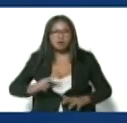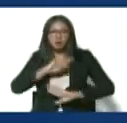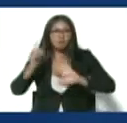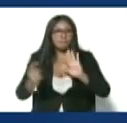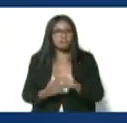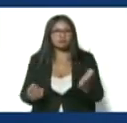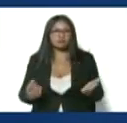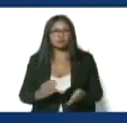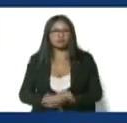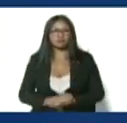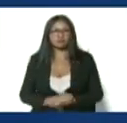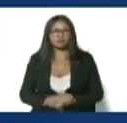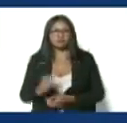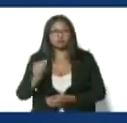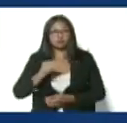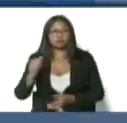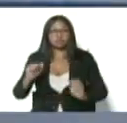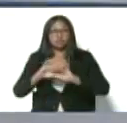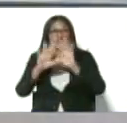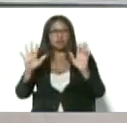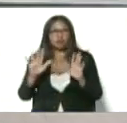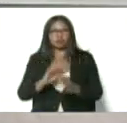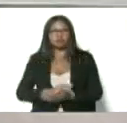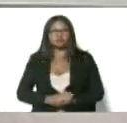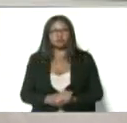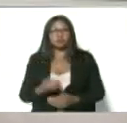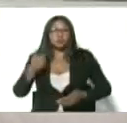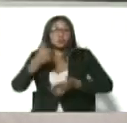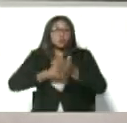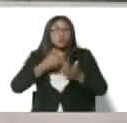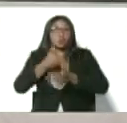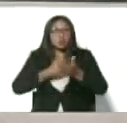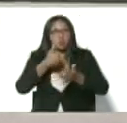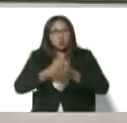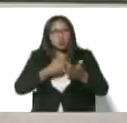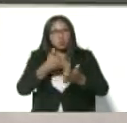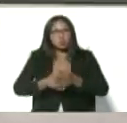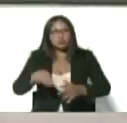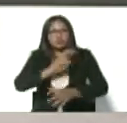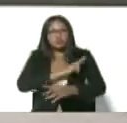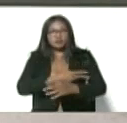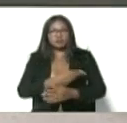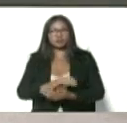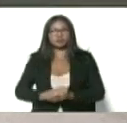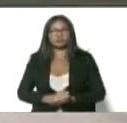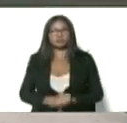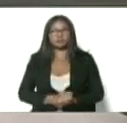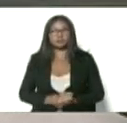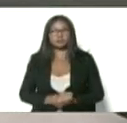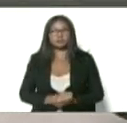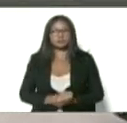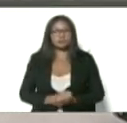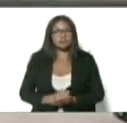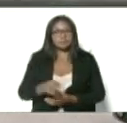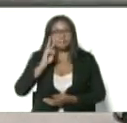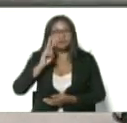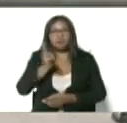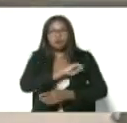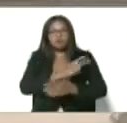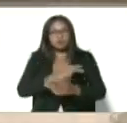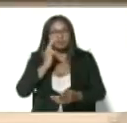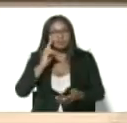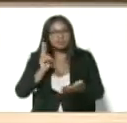así es bueno un combate permanente contra poderes reales